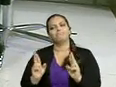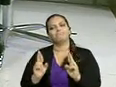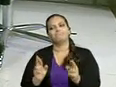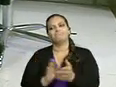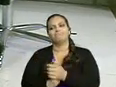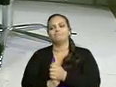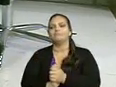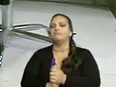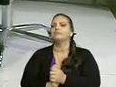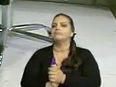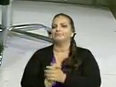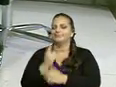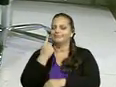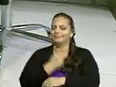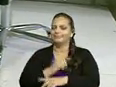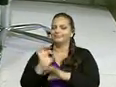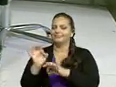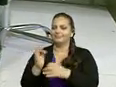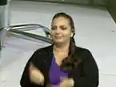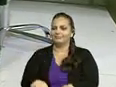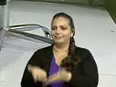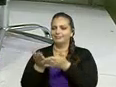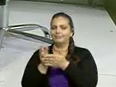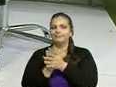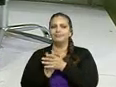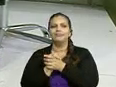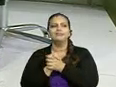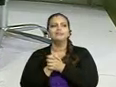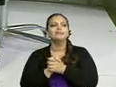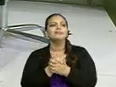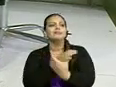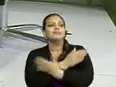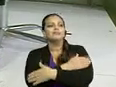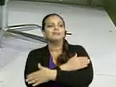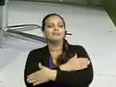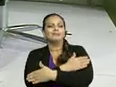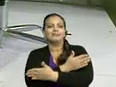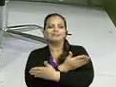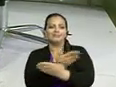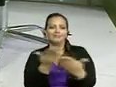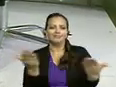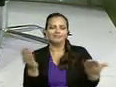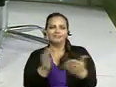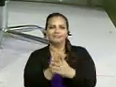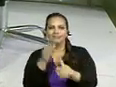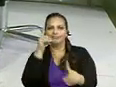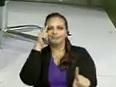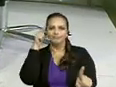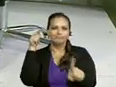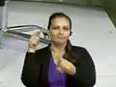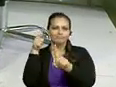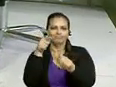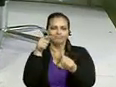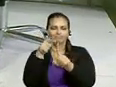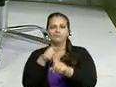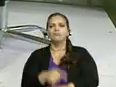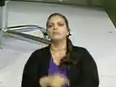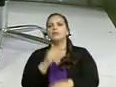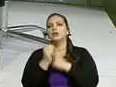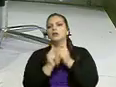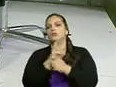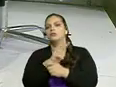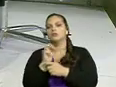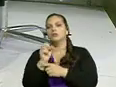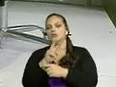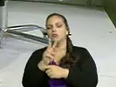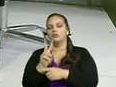Que tenga un excelente día. Muchísimas gracias, Luisa. A usted, un saludo para todo el país y enfocarlos hacia el optimismo, un país más productivo,